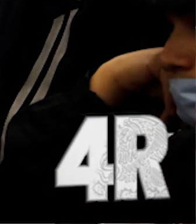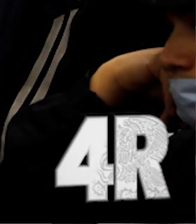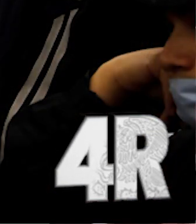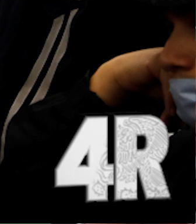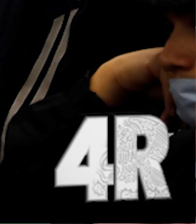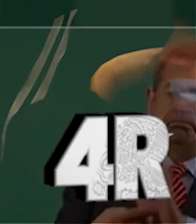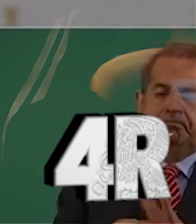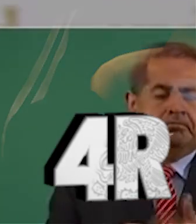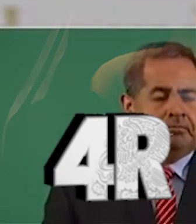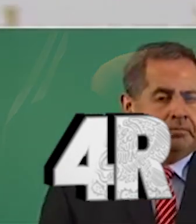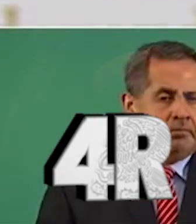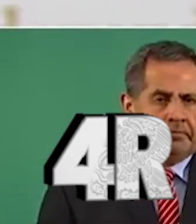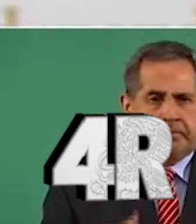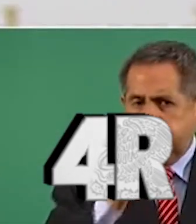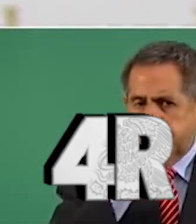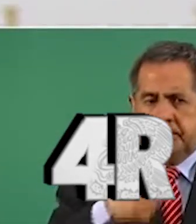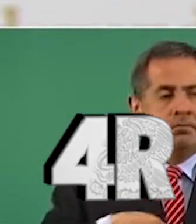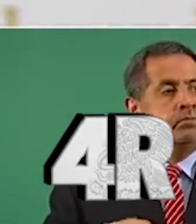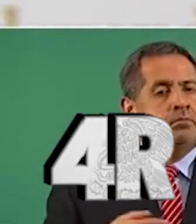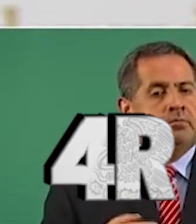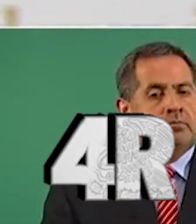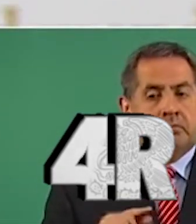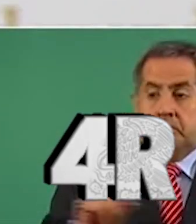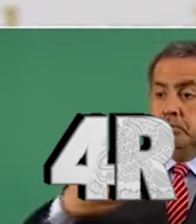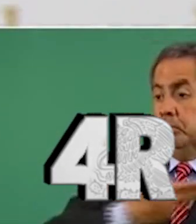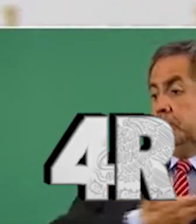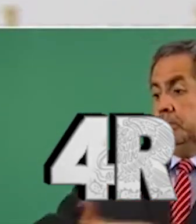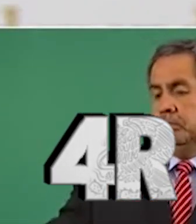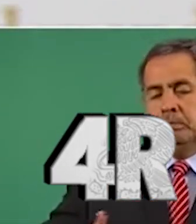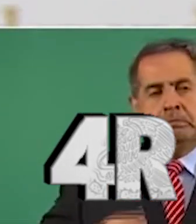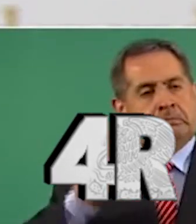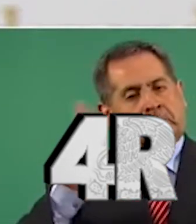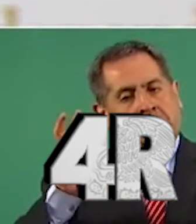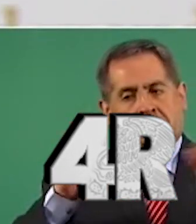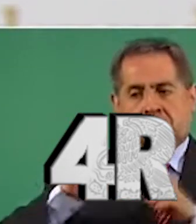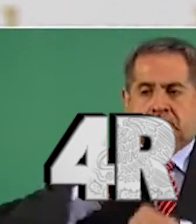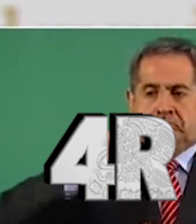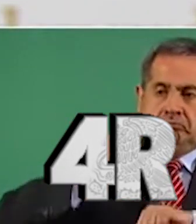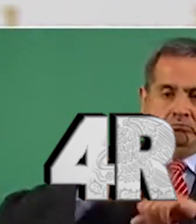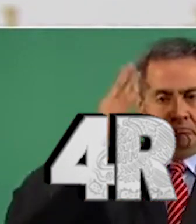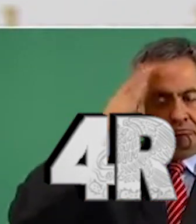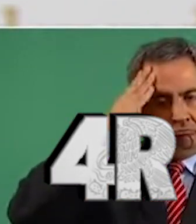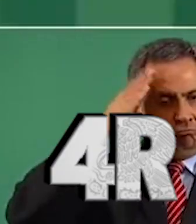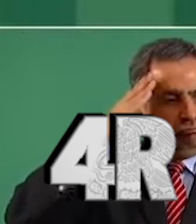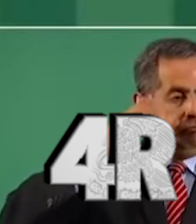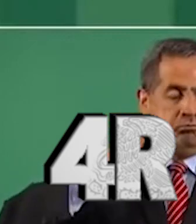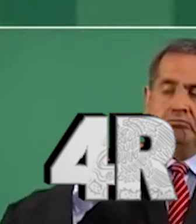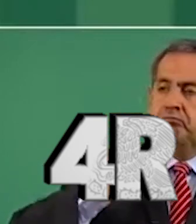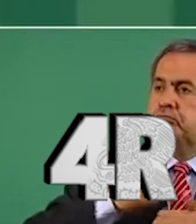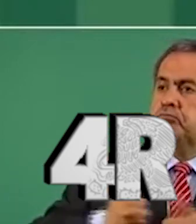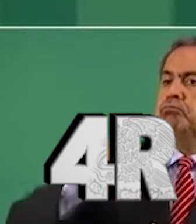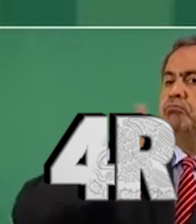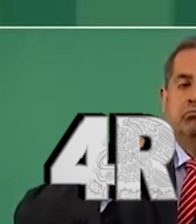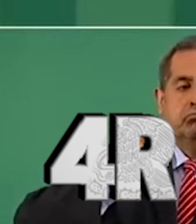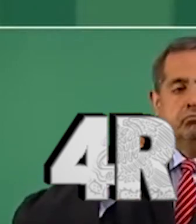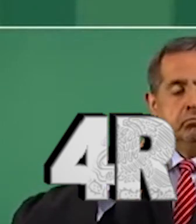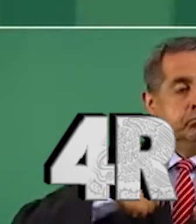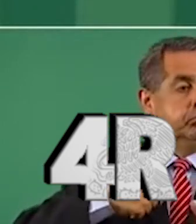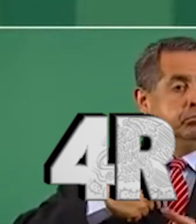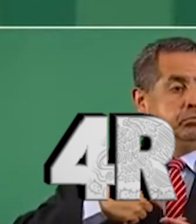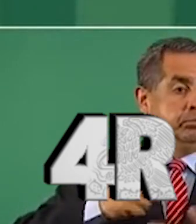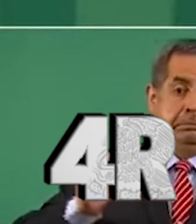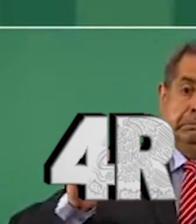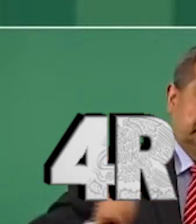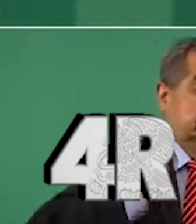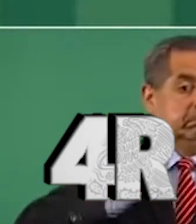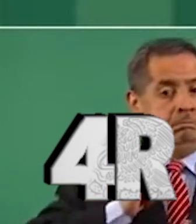responsabilidades. Sabemos que el presidente Andrés Manuel no se vacunó, no se vacuna y no se vacunará hasta que le toque recibir esta